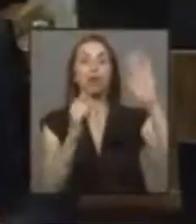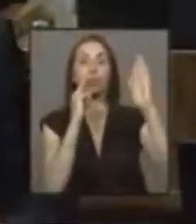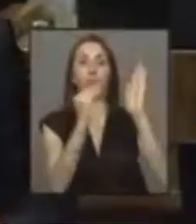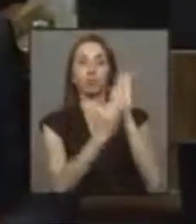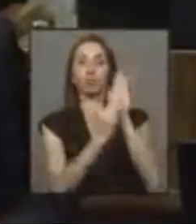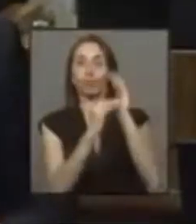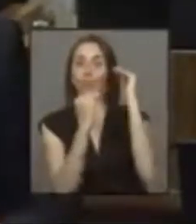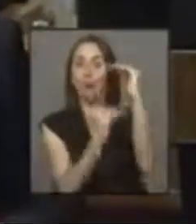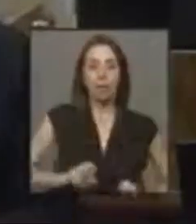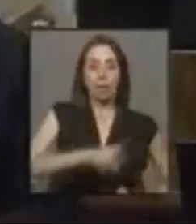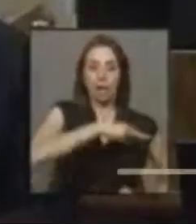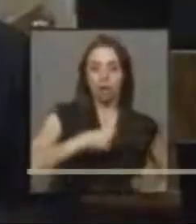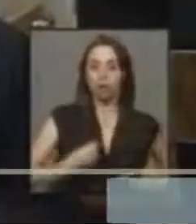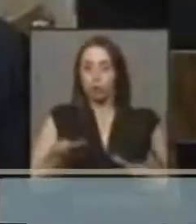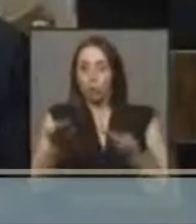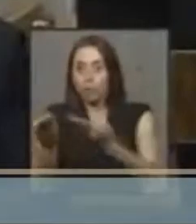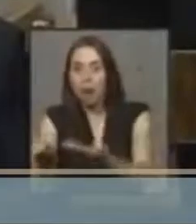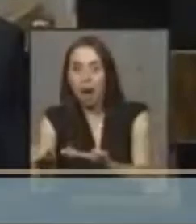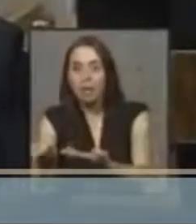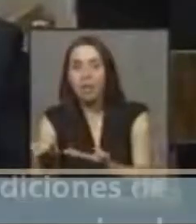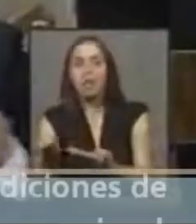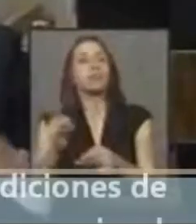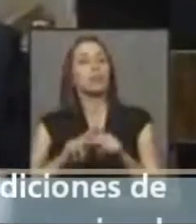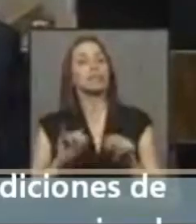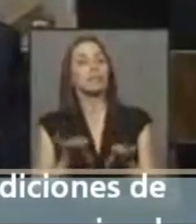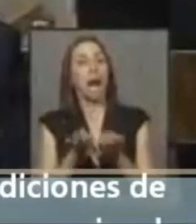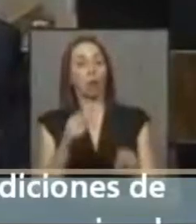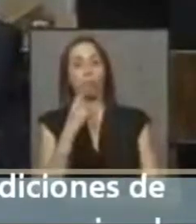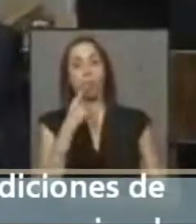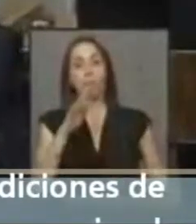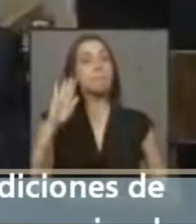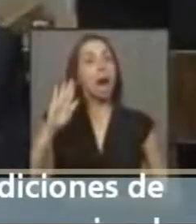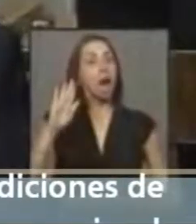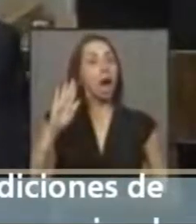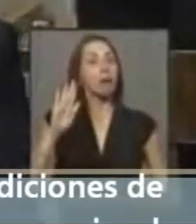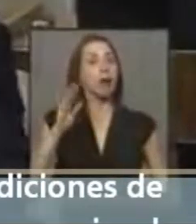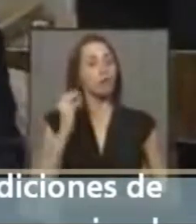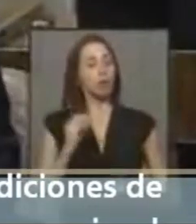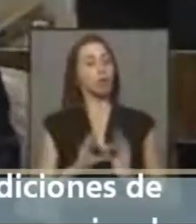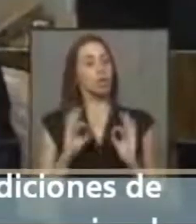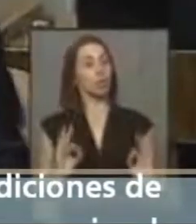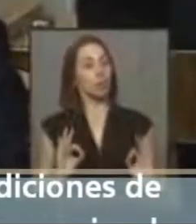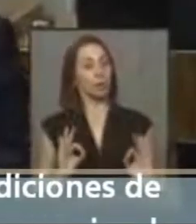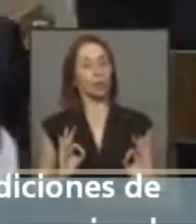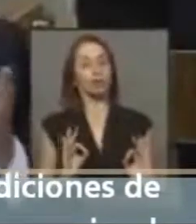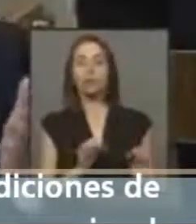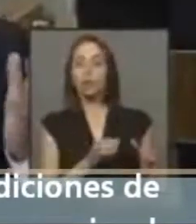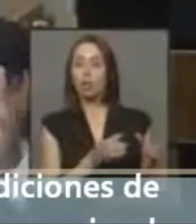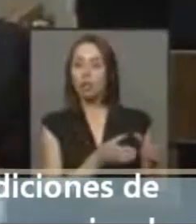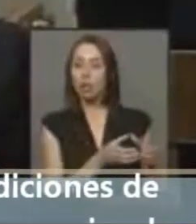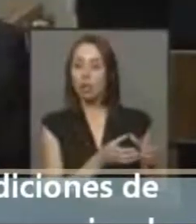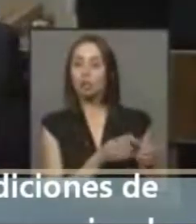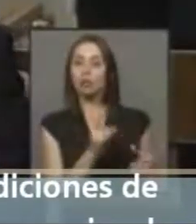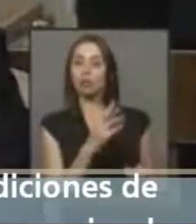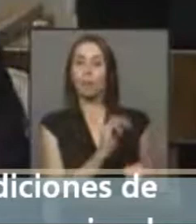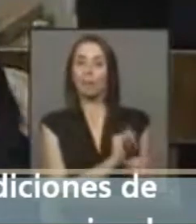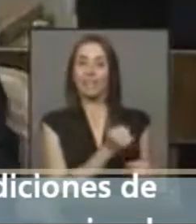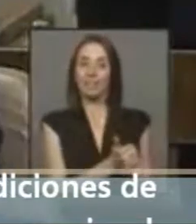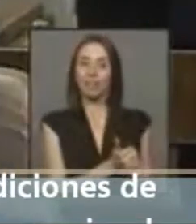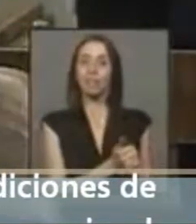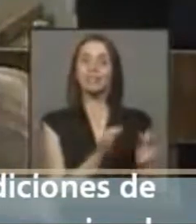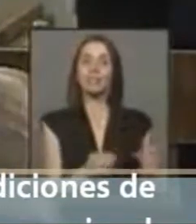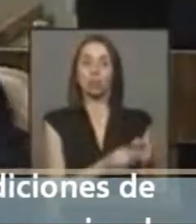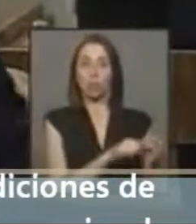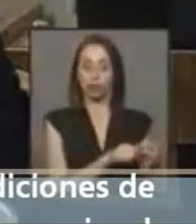están transando. Si este acuerdo de palabra, ¿no es cierto?, de buena crianza entre la SUSES, me refiero a la Superintendencia de